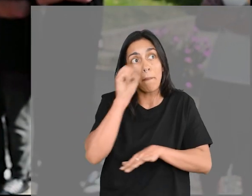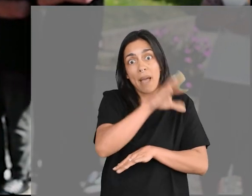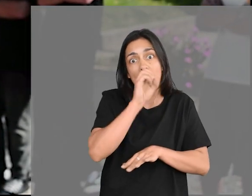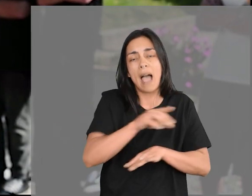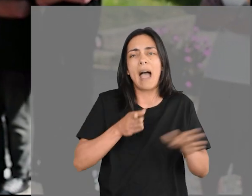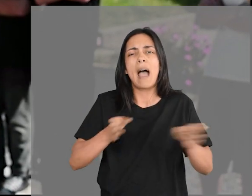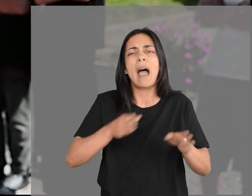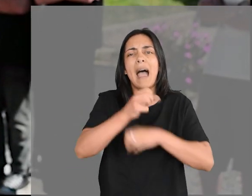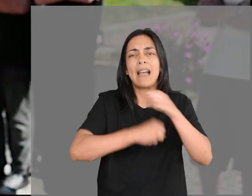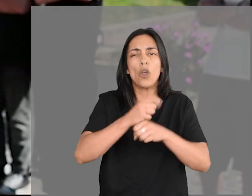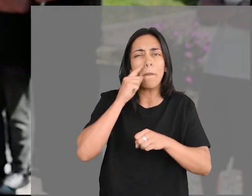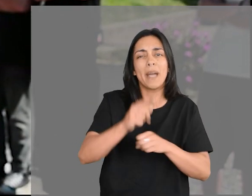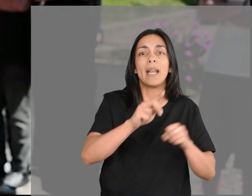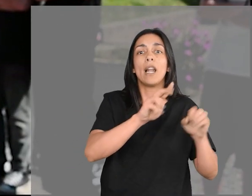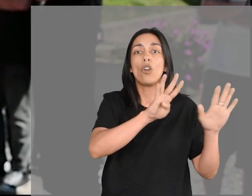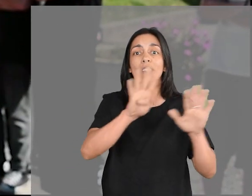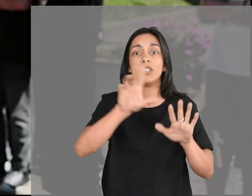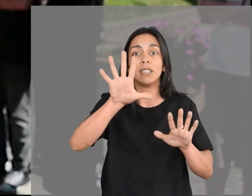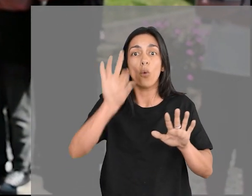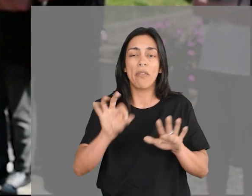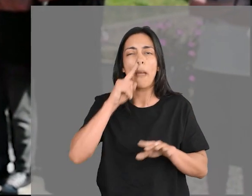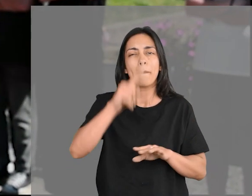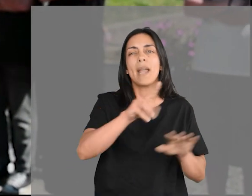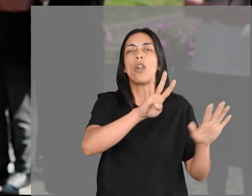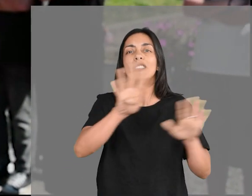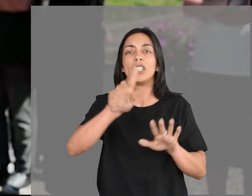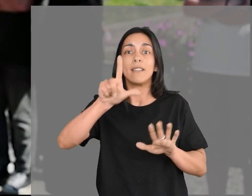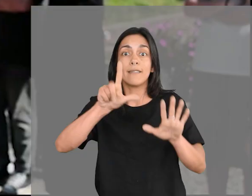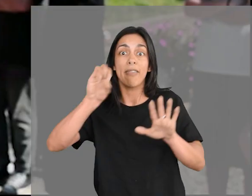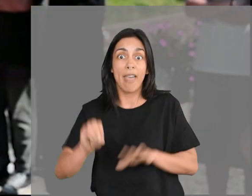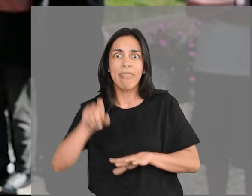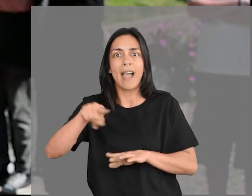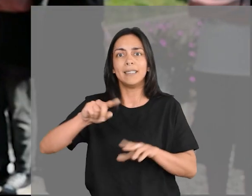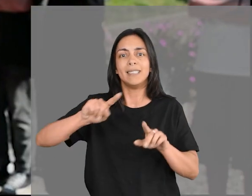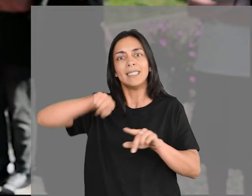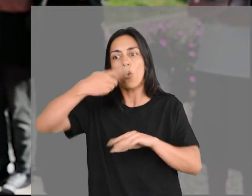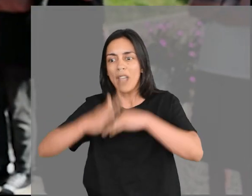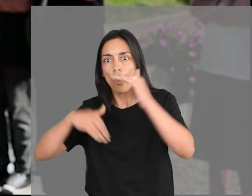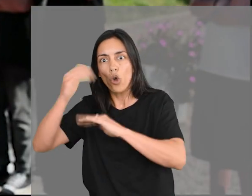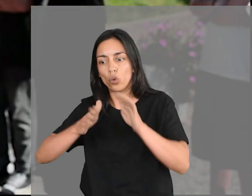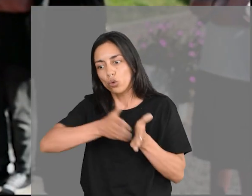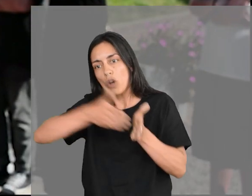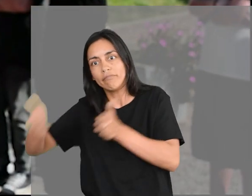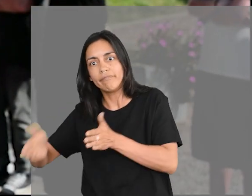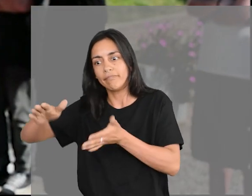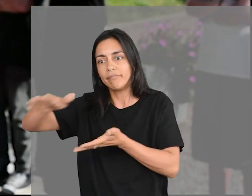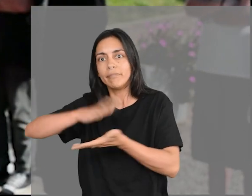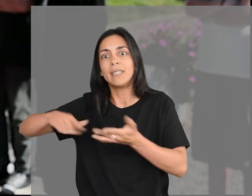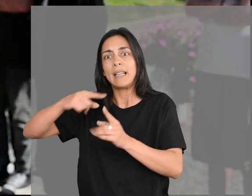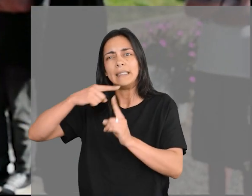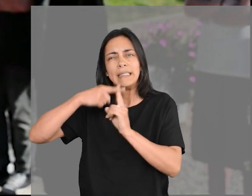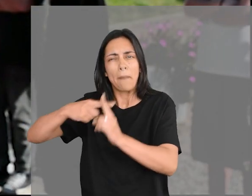de 1950 y 1970 se realiza el segundo cuerpo del cementerio. En el primer cuerpo existen 92